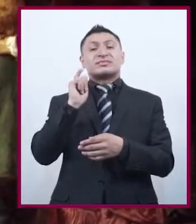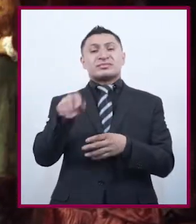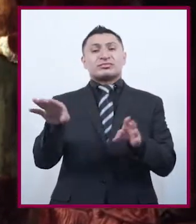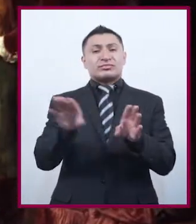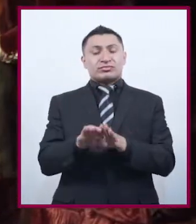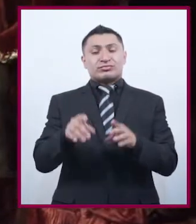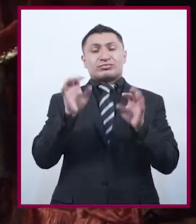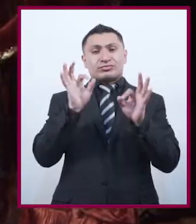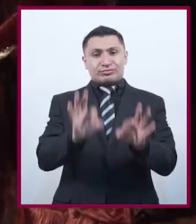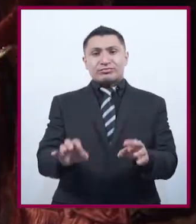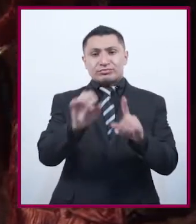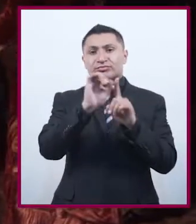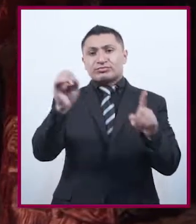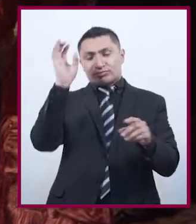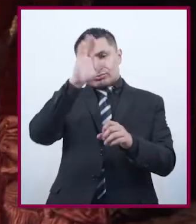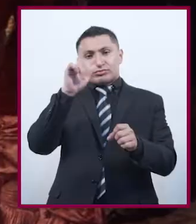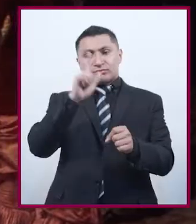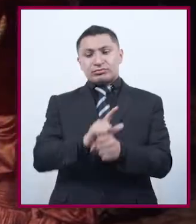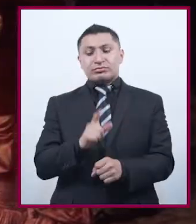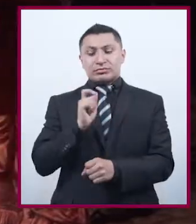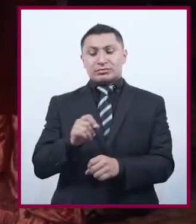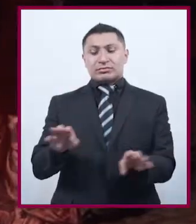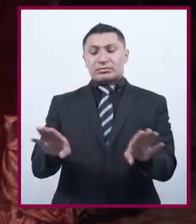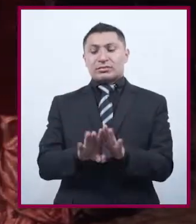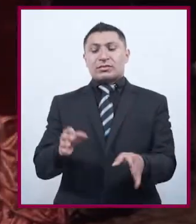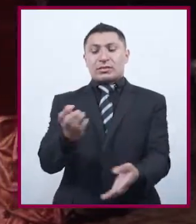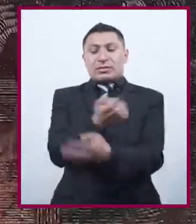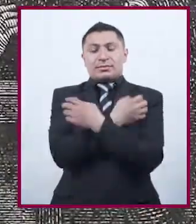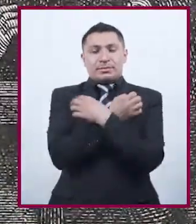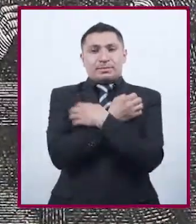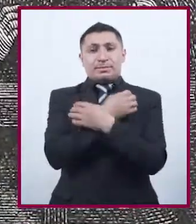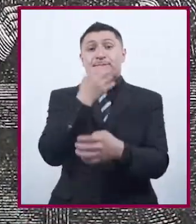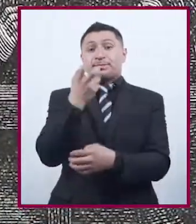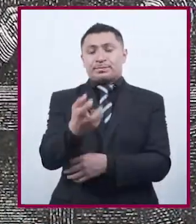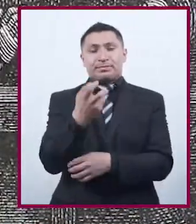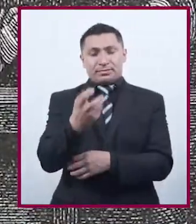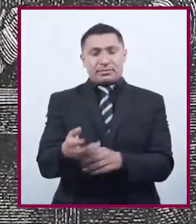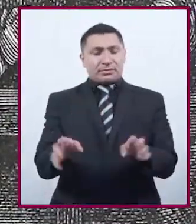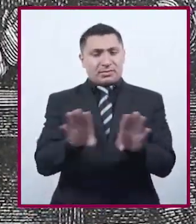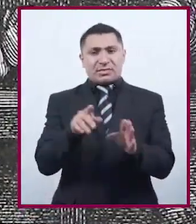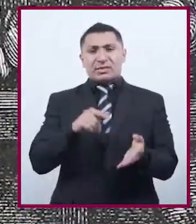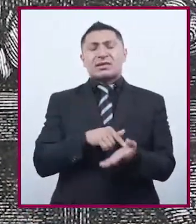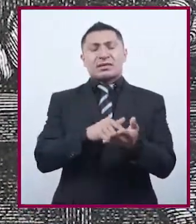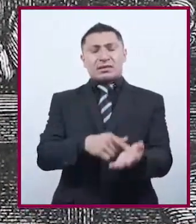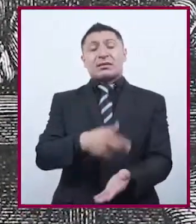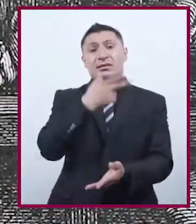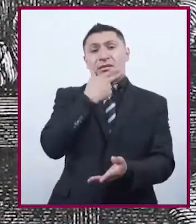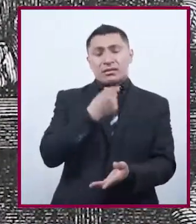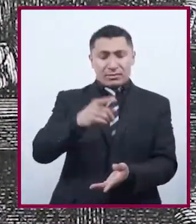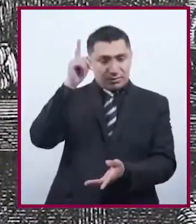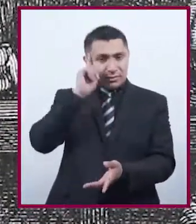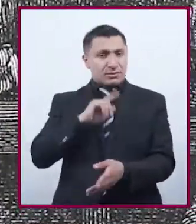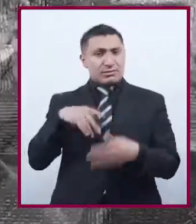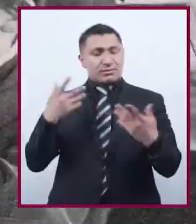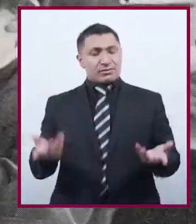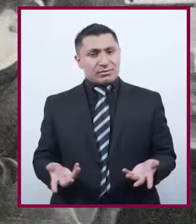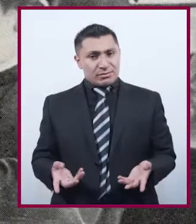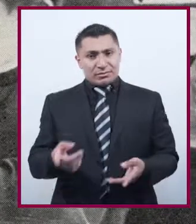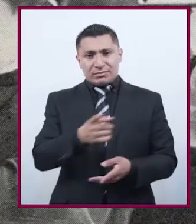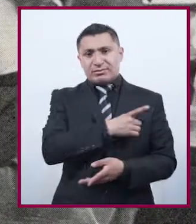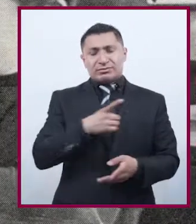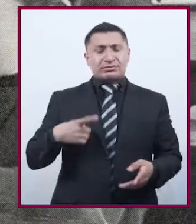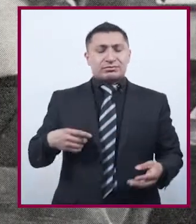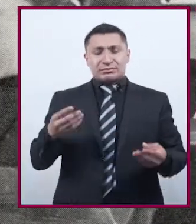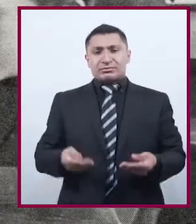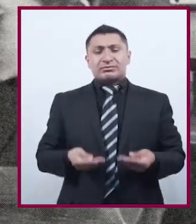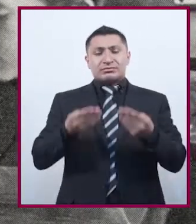determinado orden cultural, básicamente de la educación, y por ello propone que tanto hombres como mujeres deben